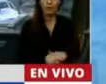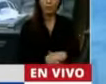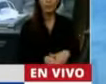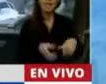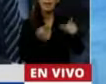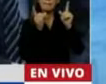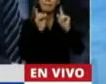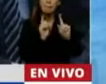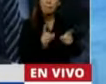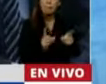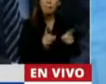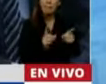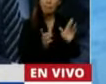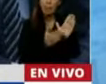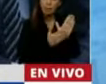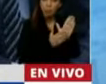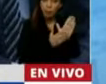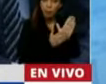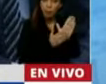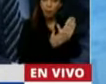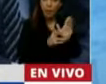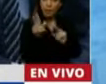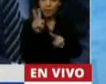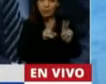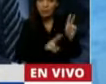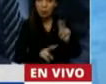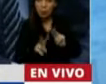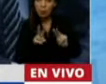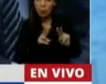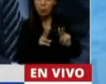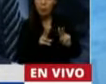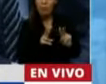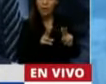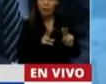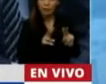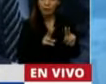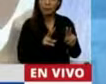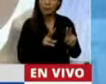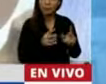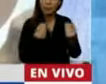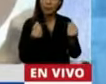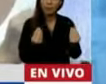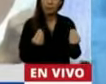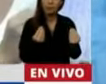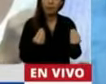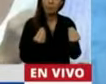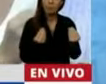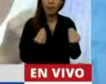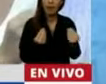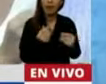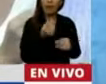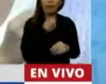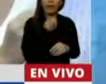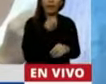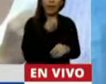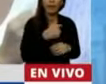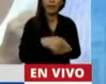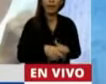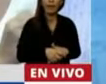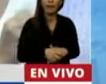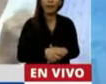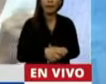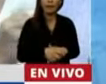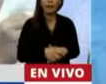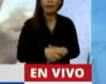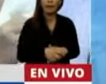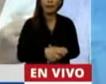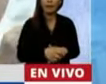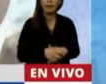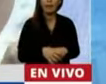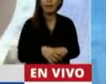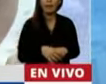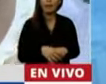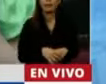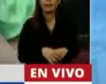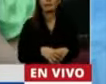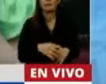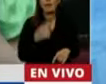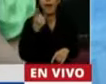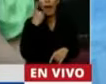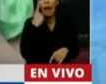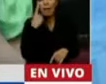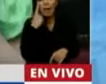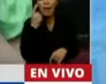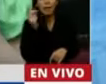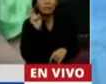mismo signo el que se busca escuchar cuando se pretende ya escuchar el